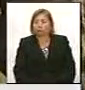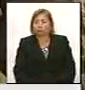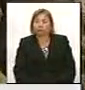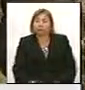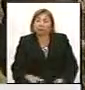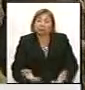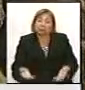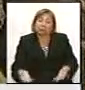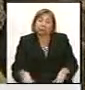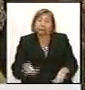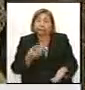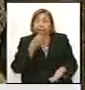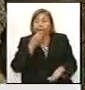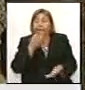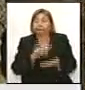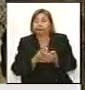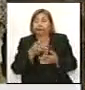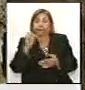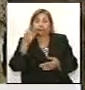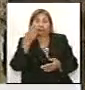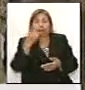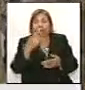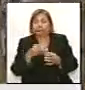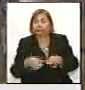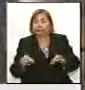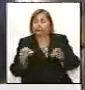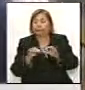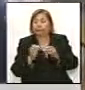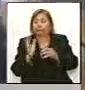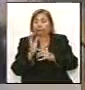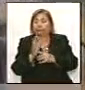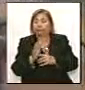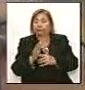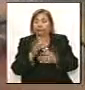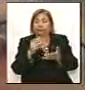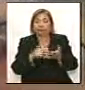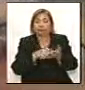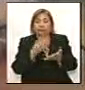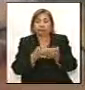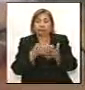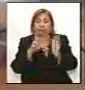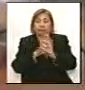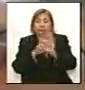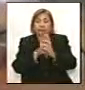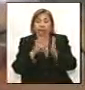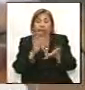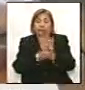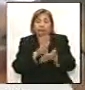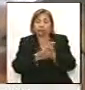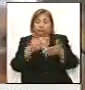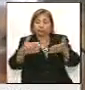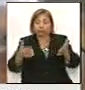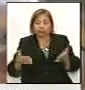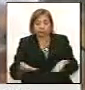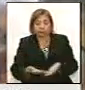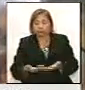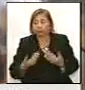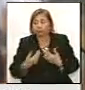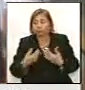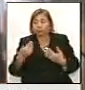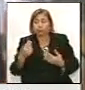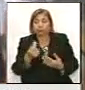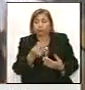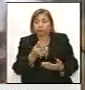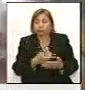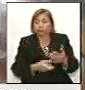Bueno, primero creo que deberíamos enfocarnos en el saneamiento físico legal, de que los procesos sean más